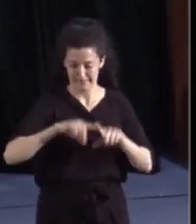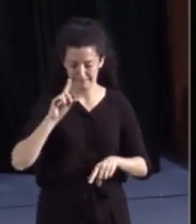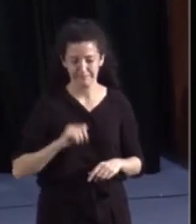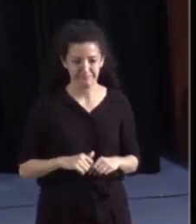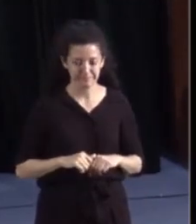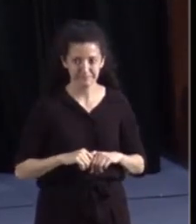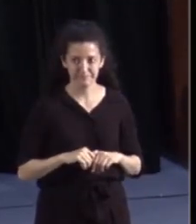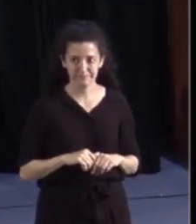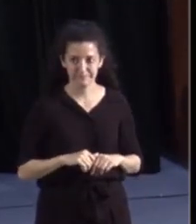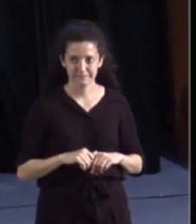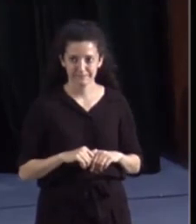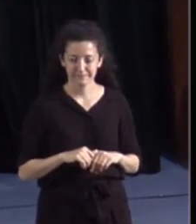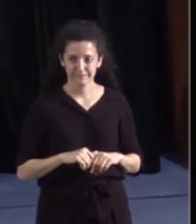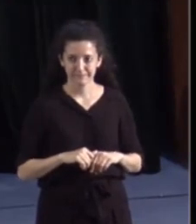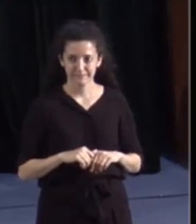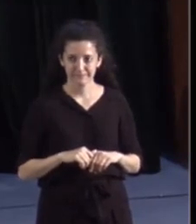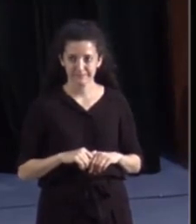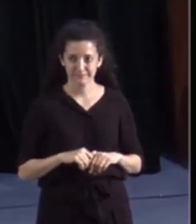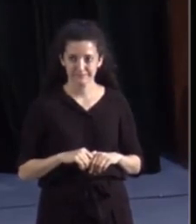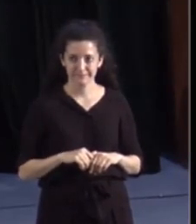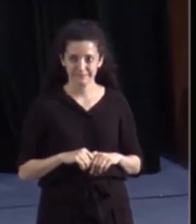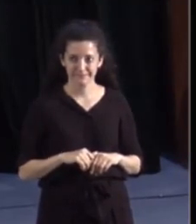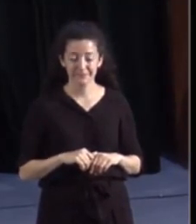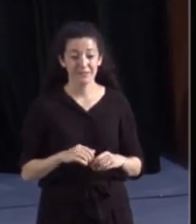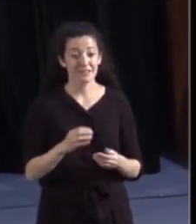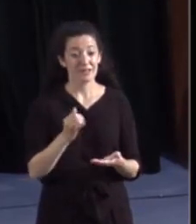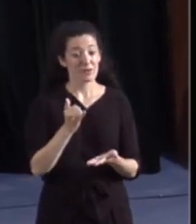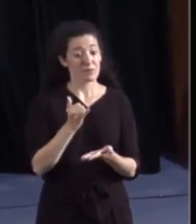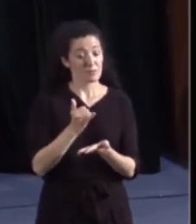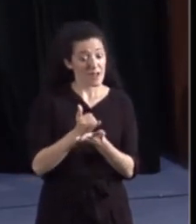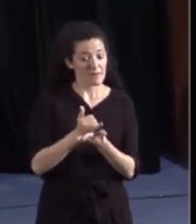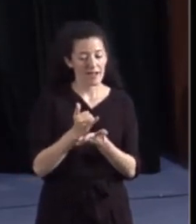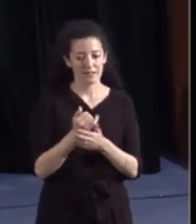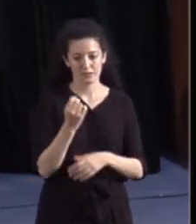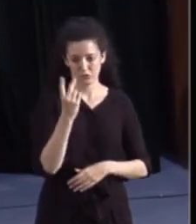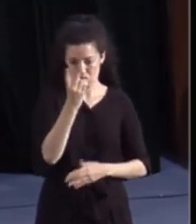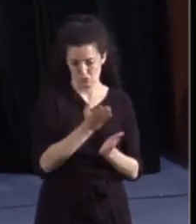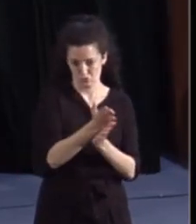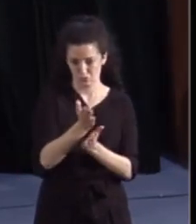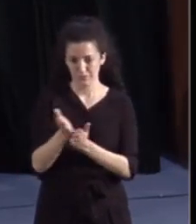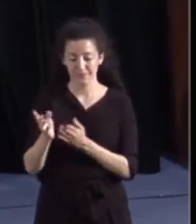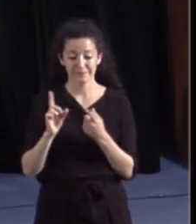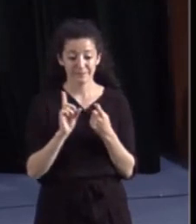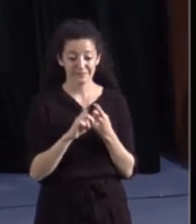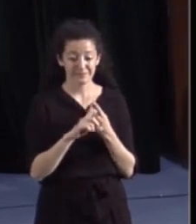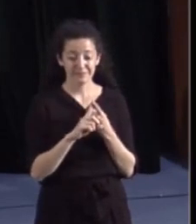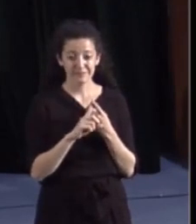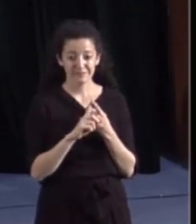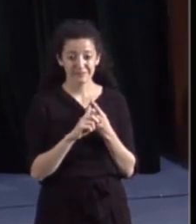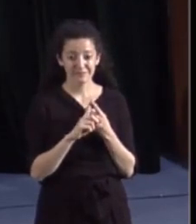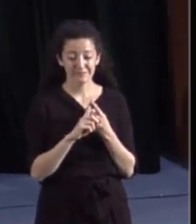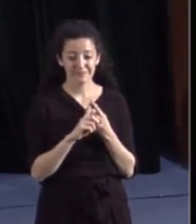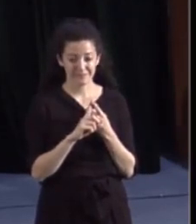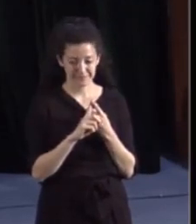Las pruebas que se hicieron experimentales fueron de dos tipos. Por un lado, se hizo una grabación de los movimientos